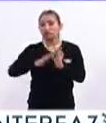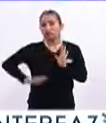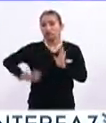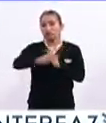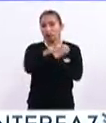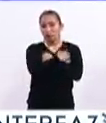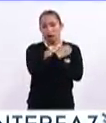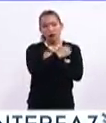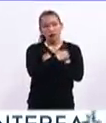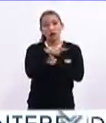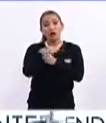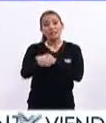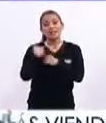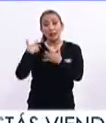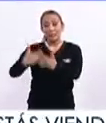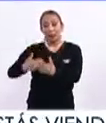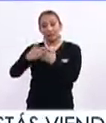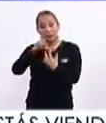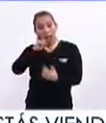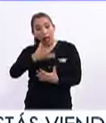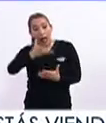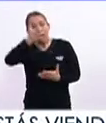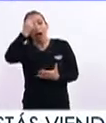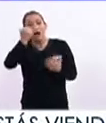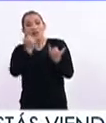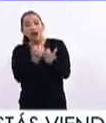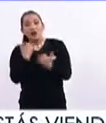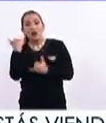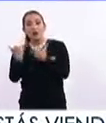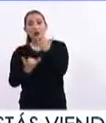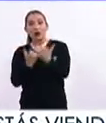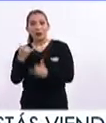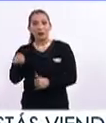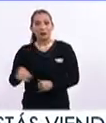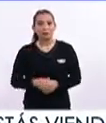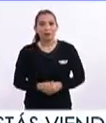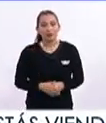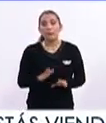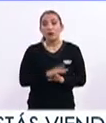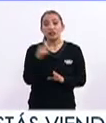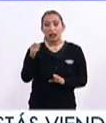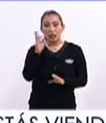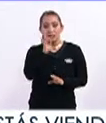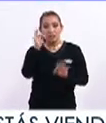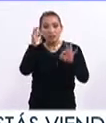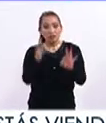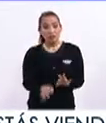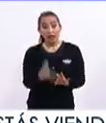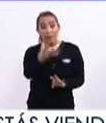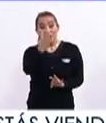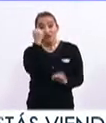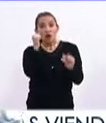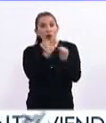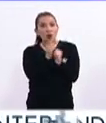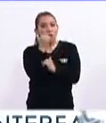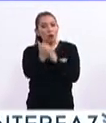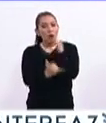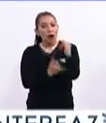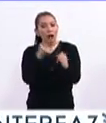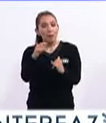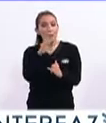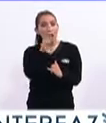sector educativo y las empresas también han hecho uso de esta estrategia, ya que se ha demostrado que el aprendizaje a través del